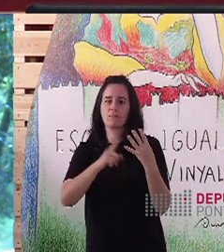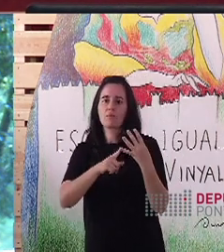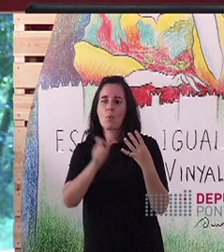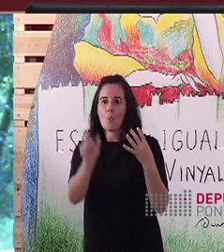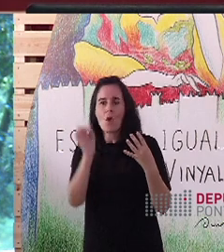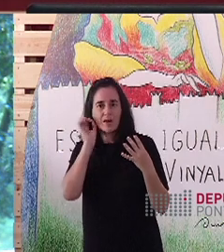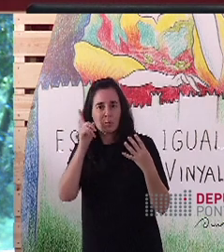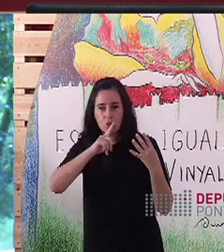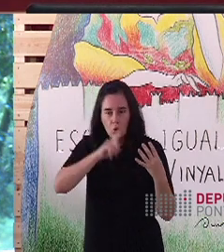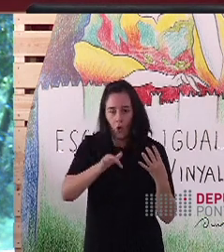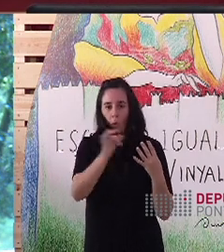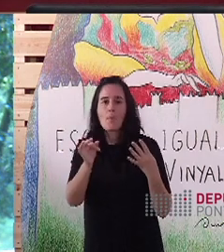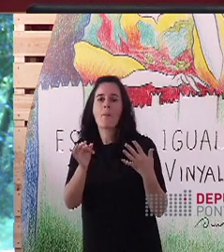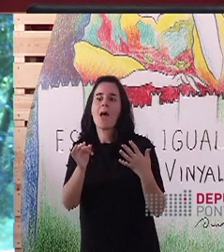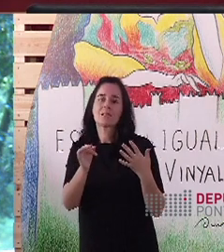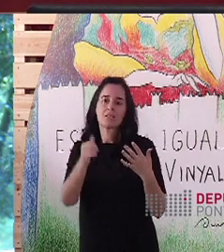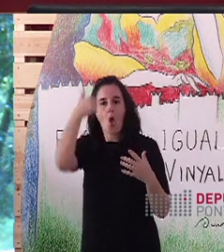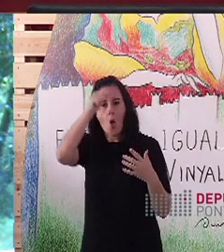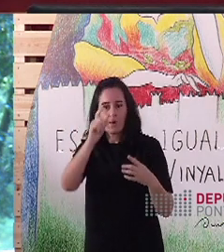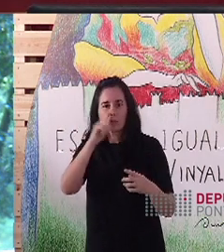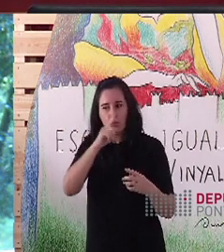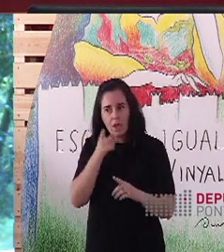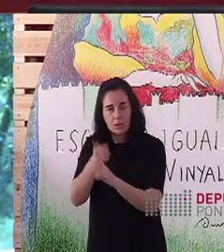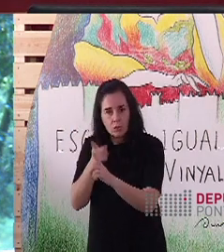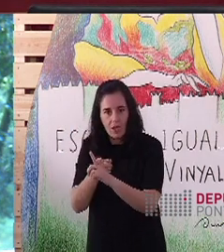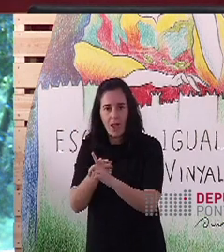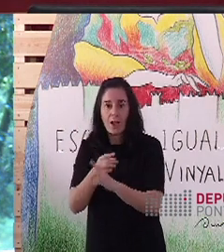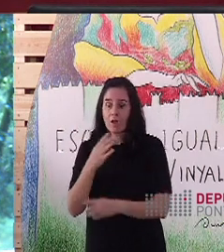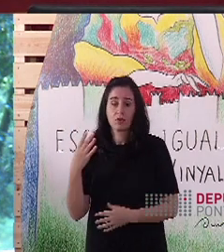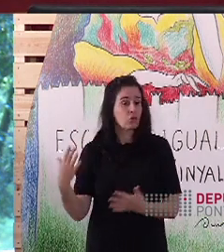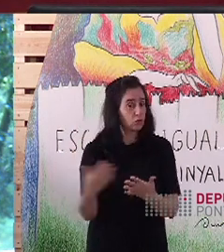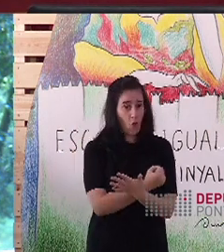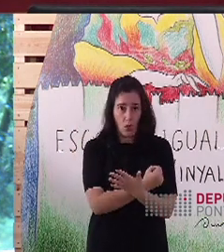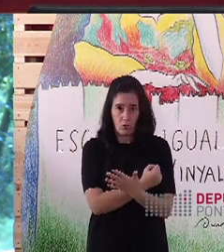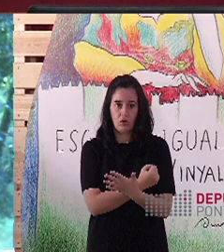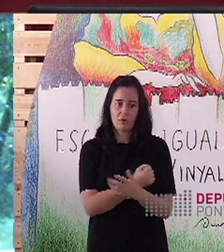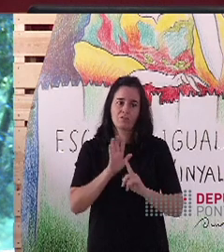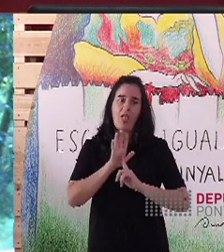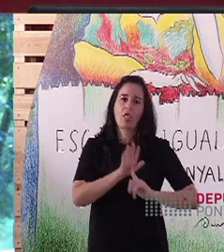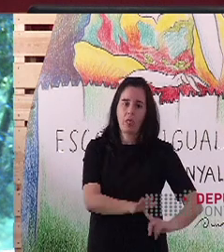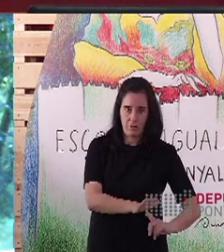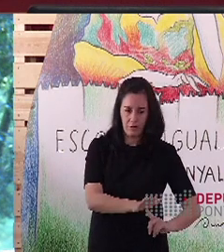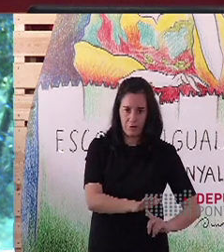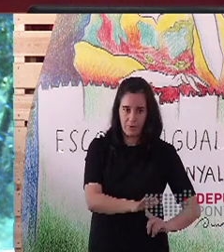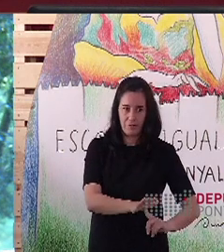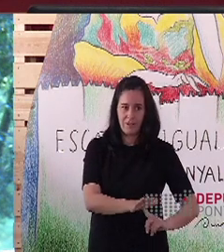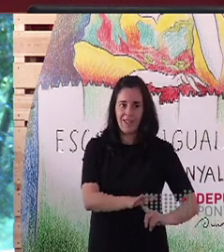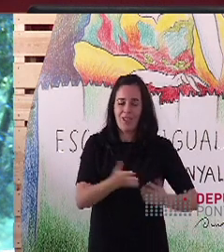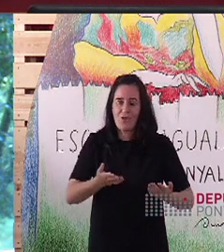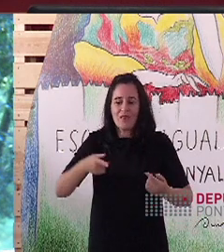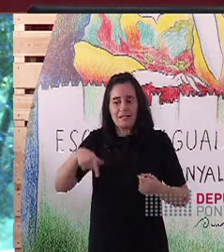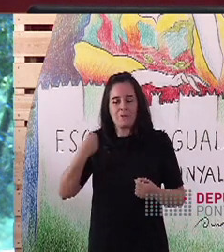también los proxenetas. De modo que es un análisis que tiene un profundo